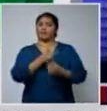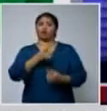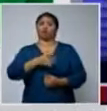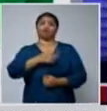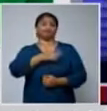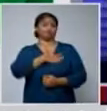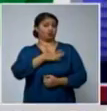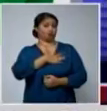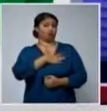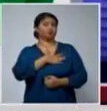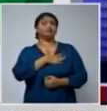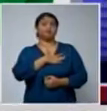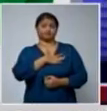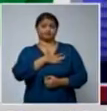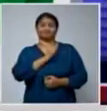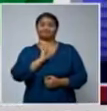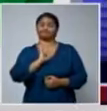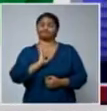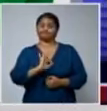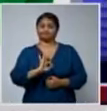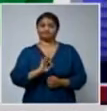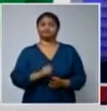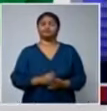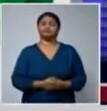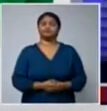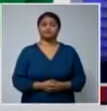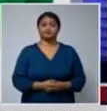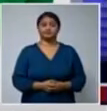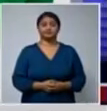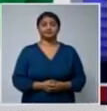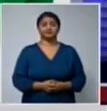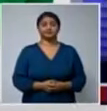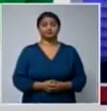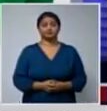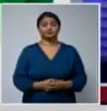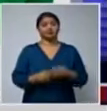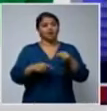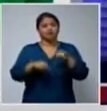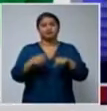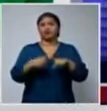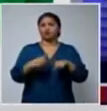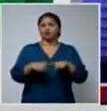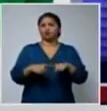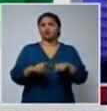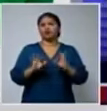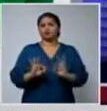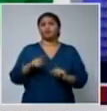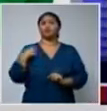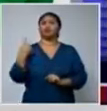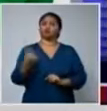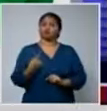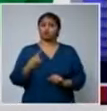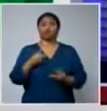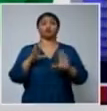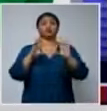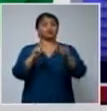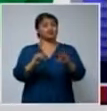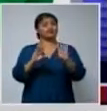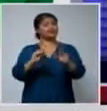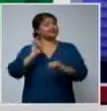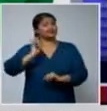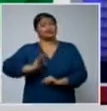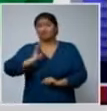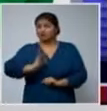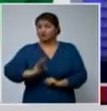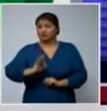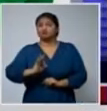a familiares, a amistades, y son de las cosas que es lo que trabajamos para que